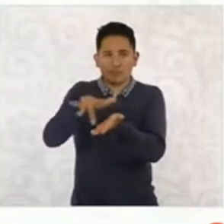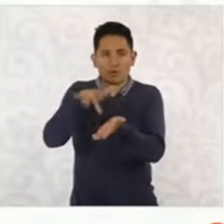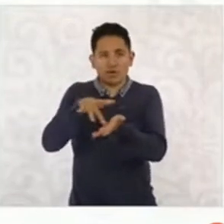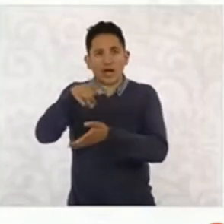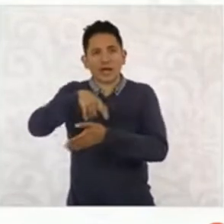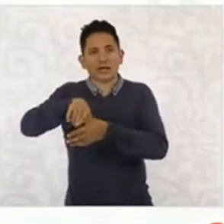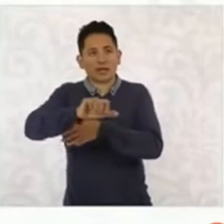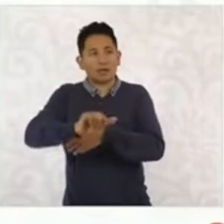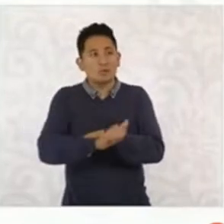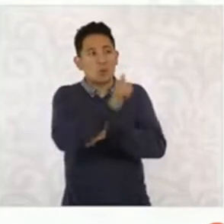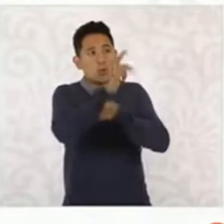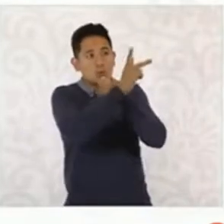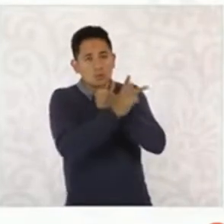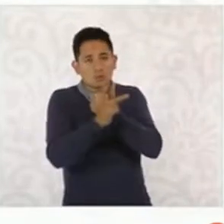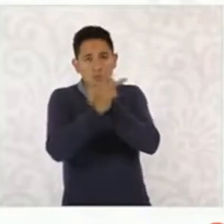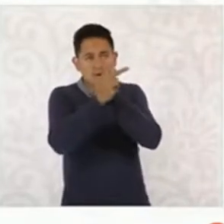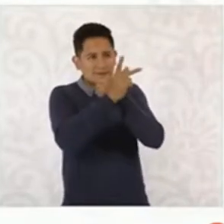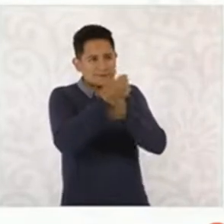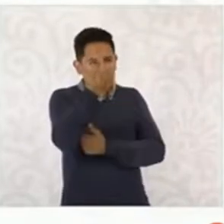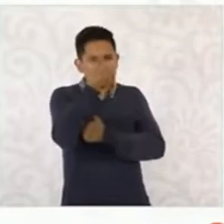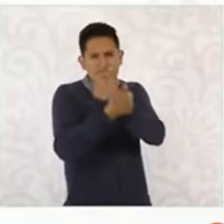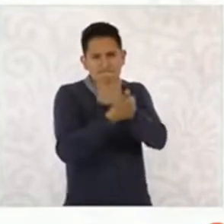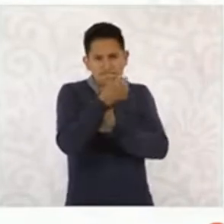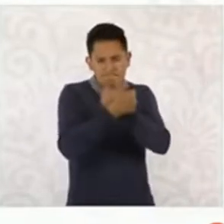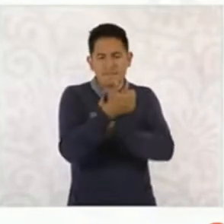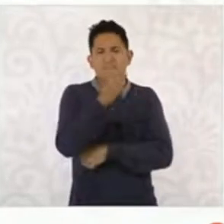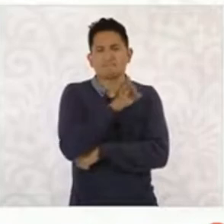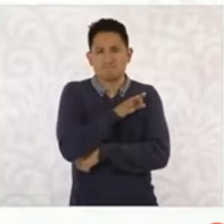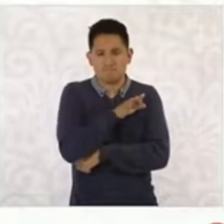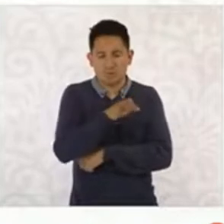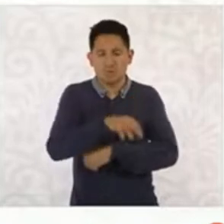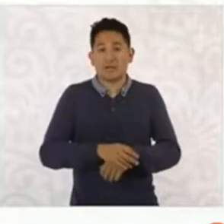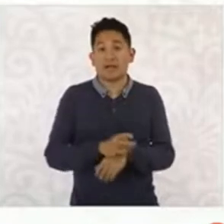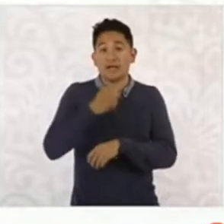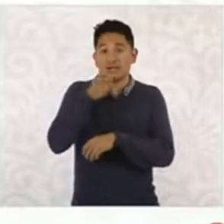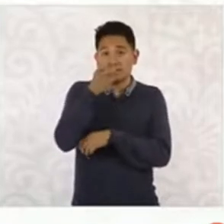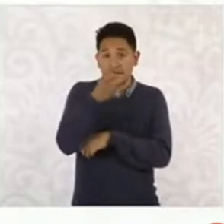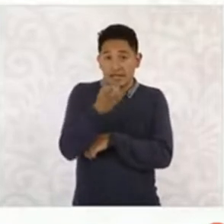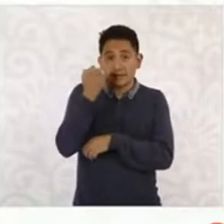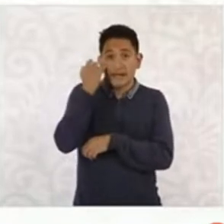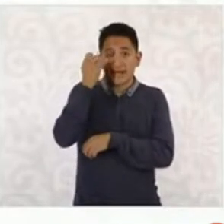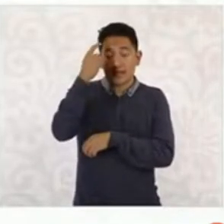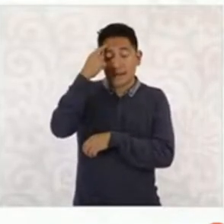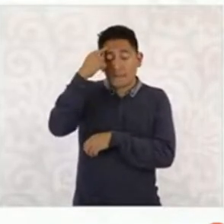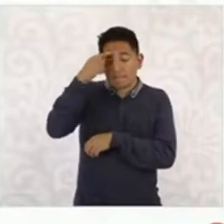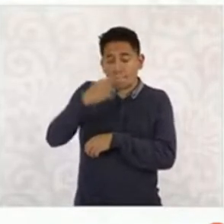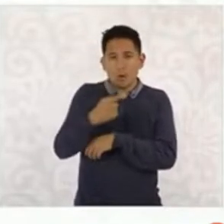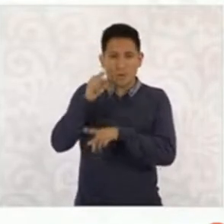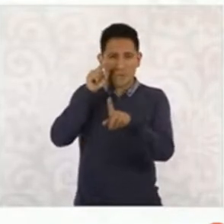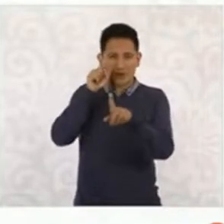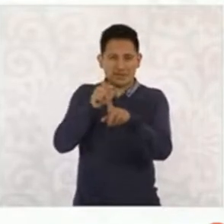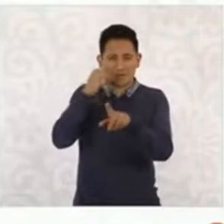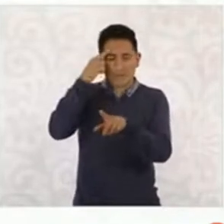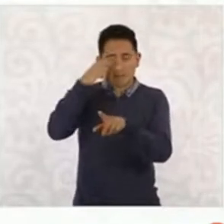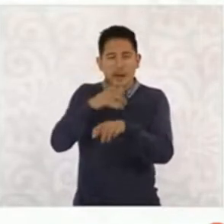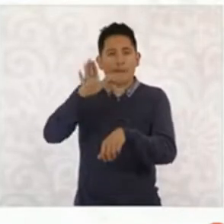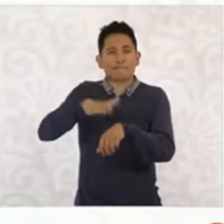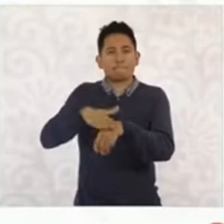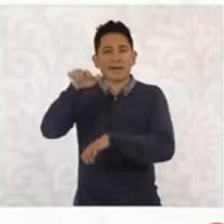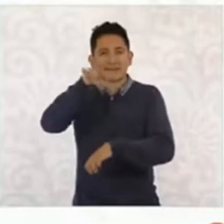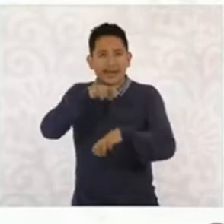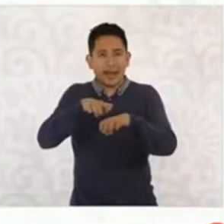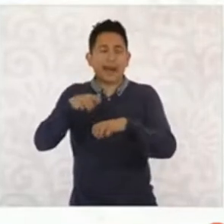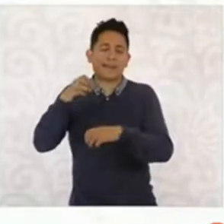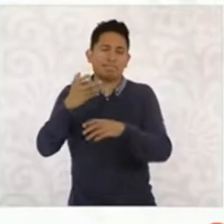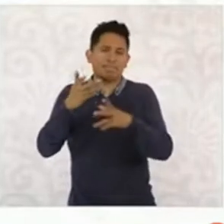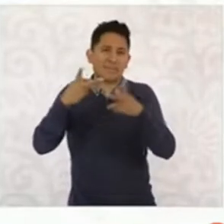competitivas internacionalmente. En teoría, era un incentivo para invertir más y generar más empleos, porque